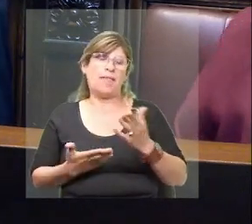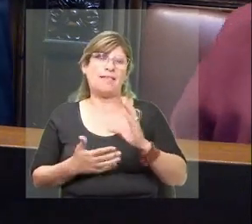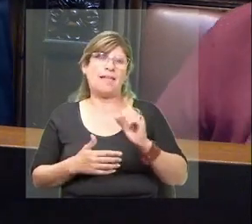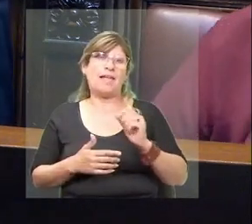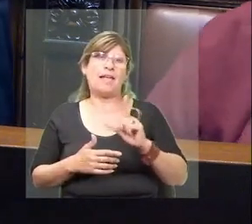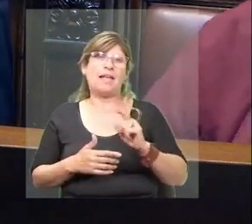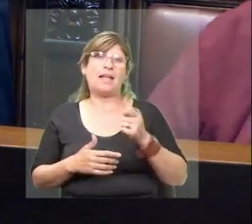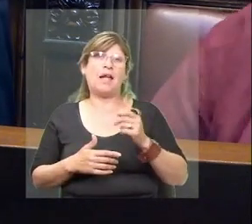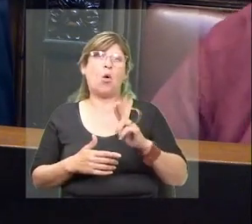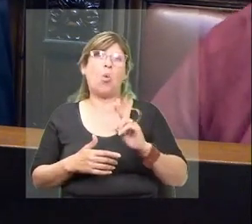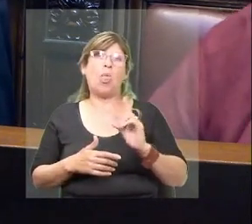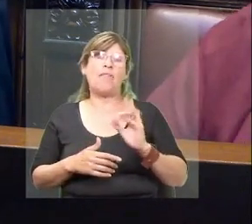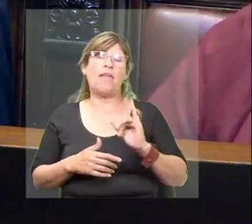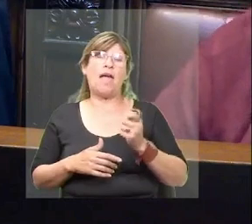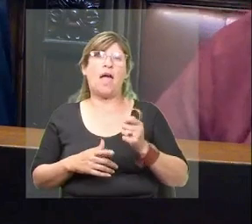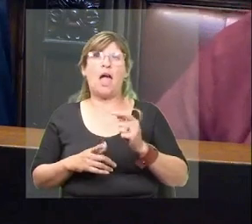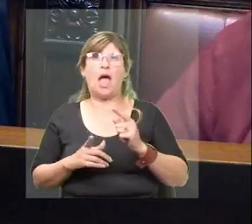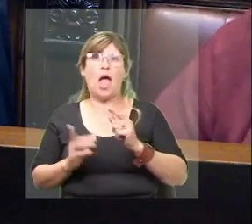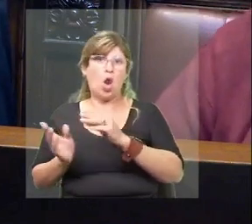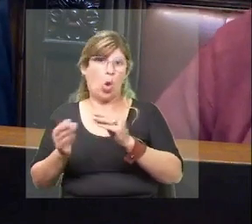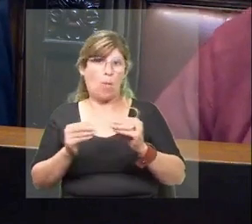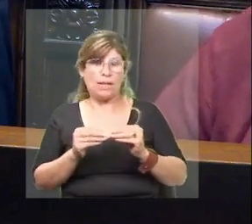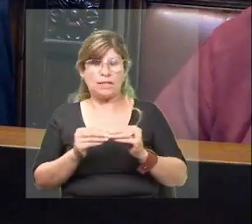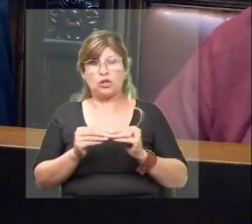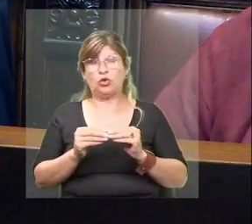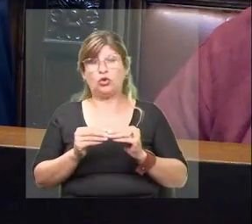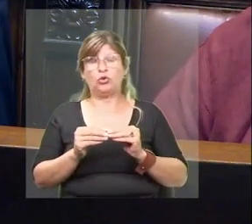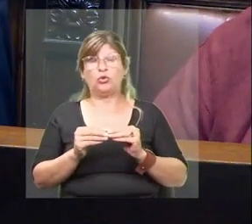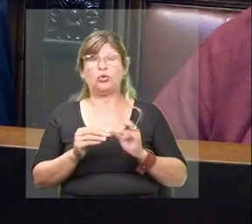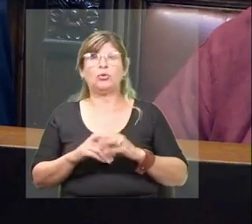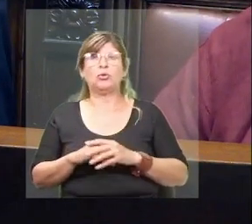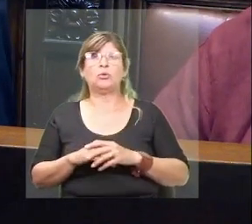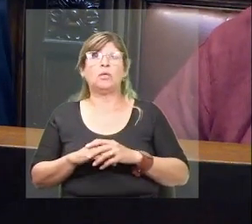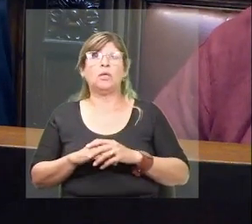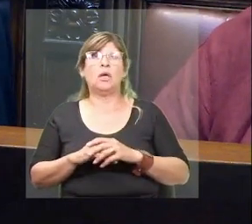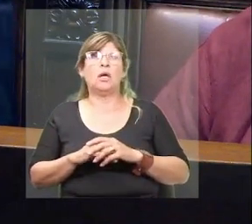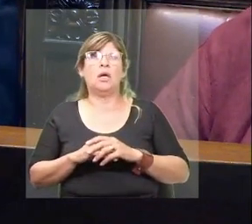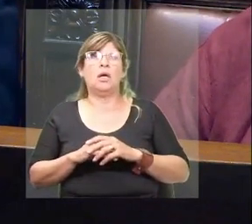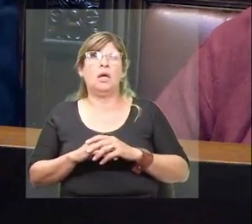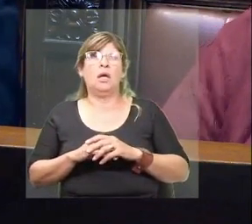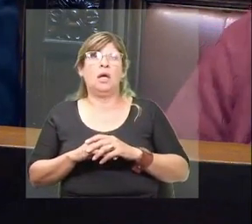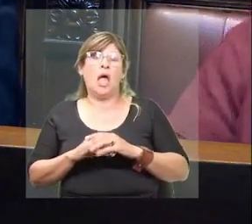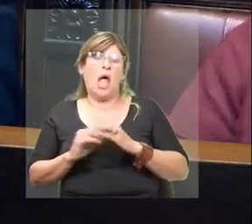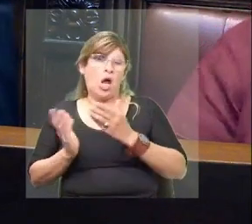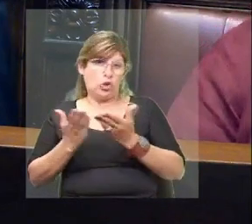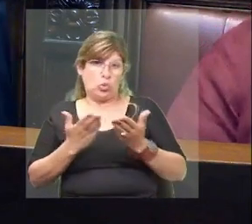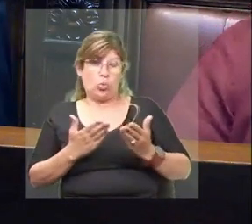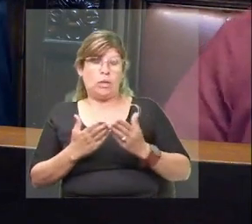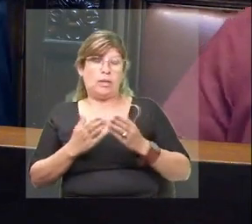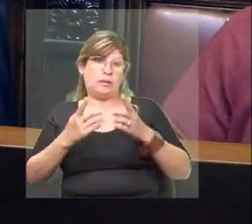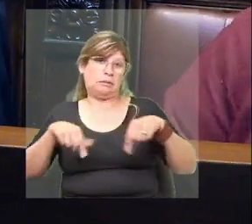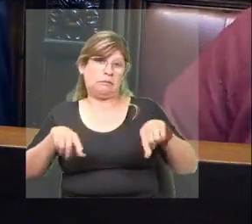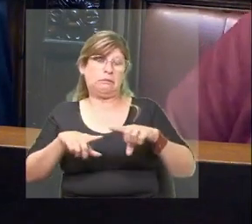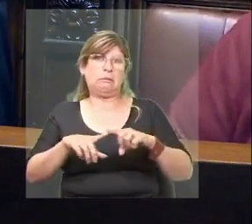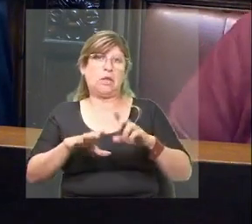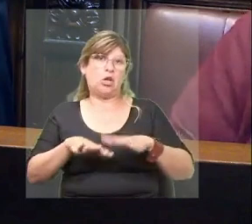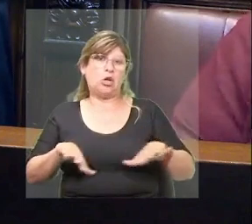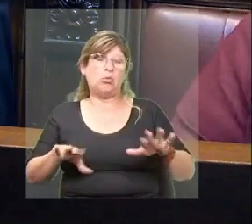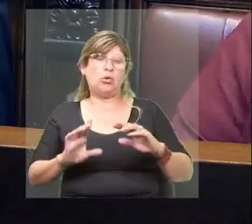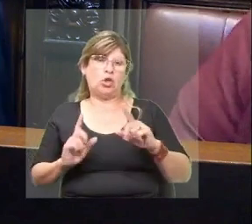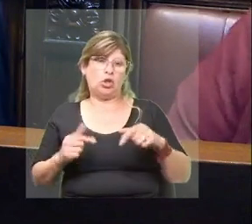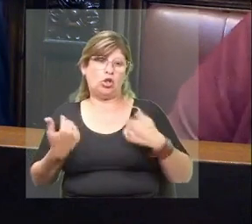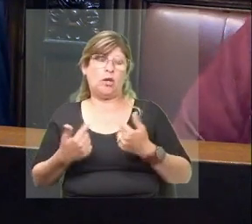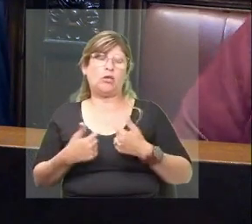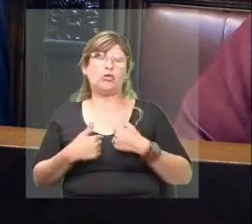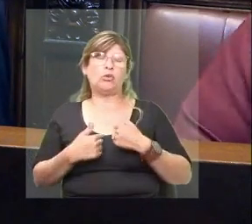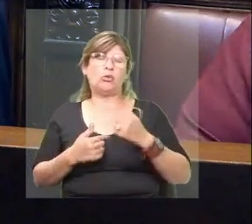a sus colegas, a todos, a sus alumnos, a todos los que aprendimos de